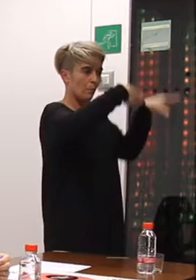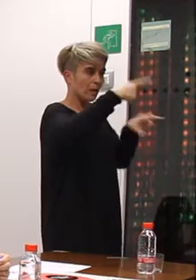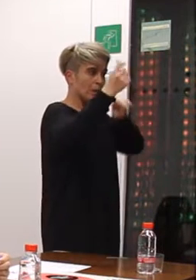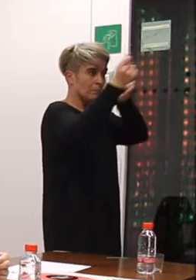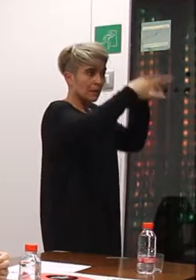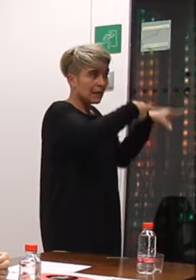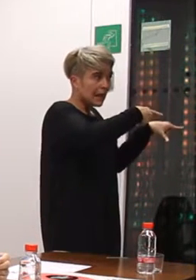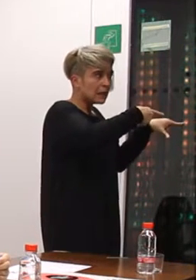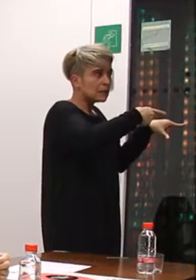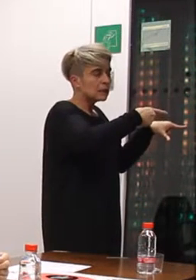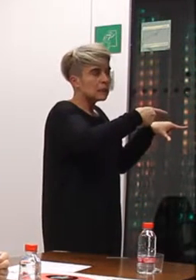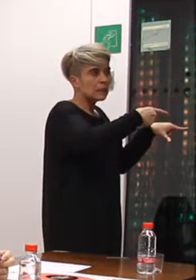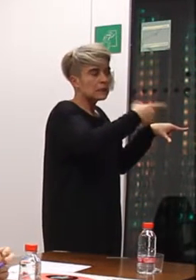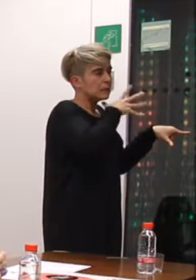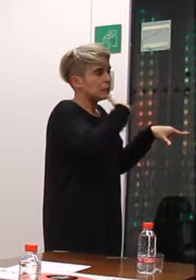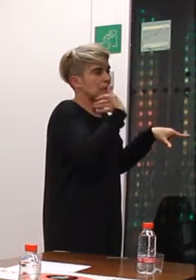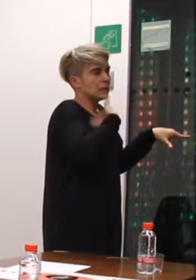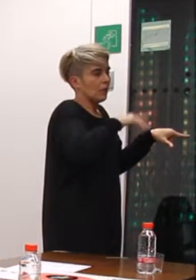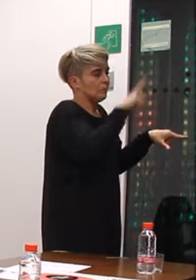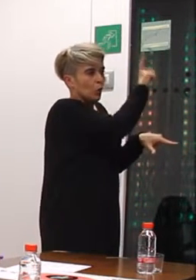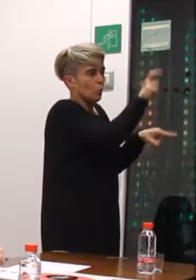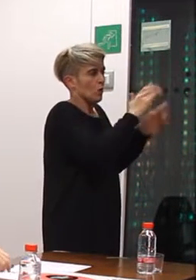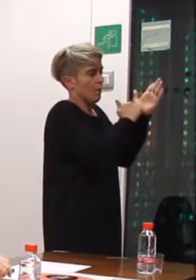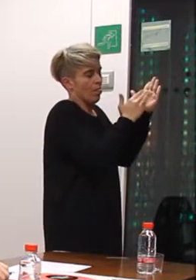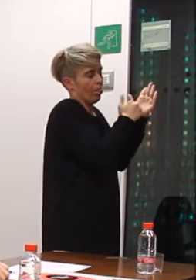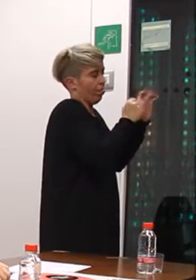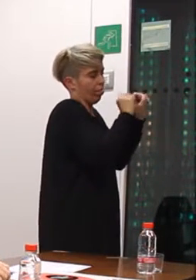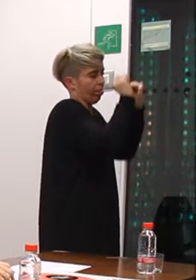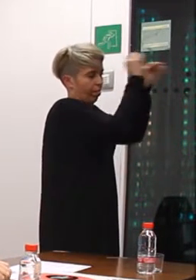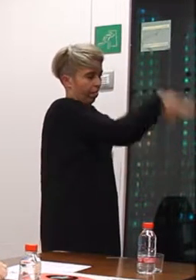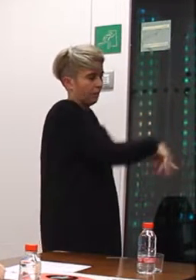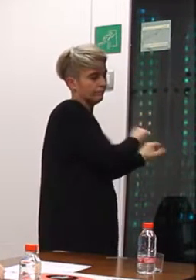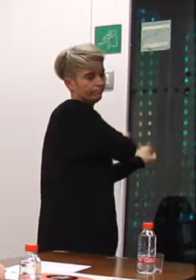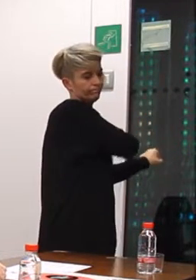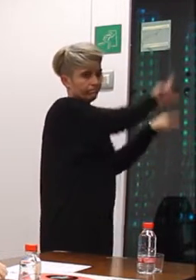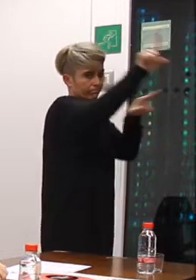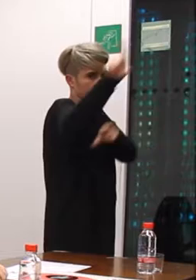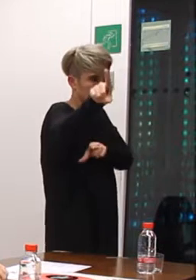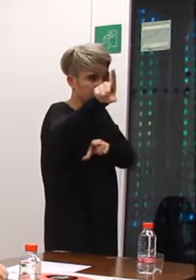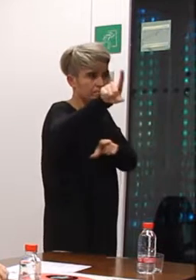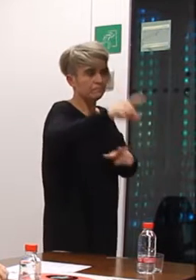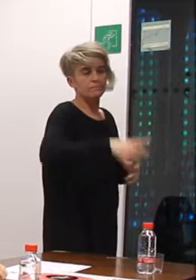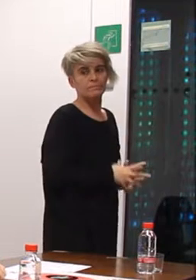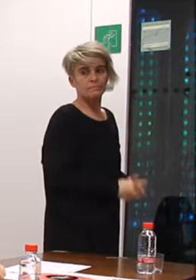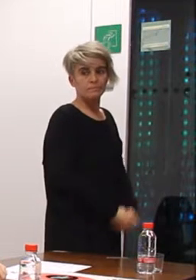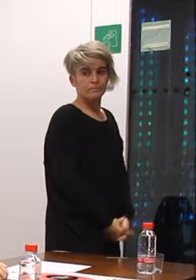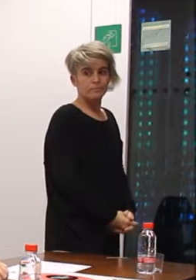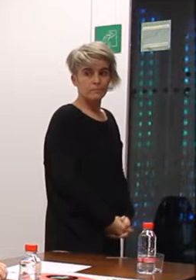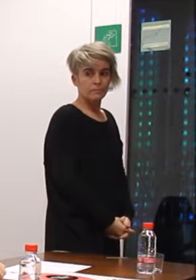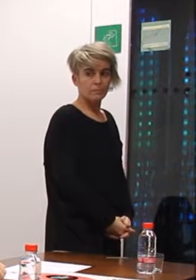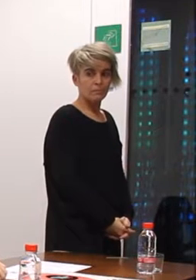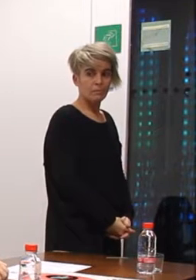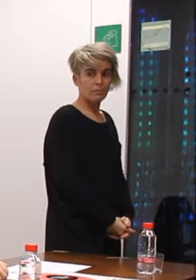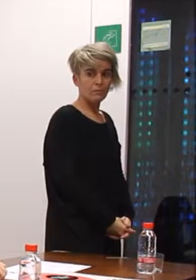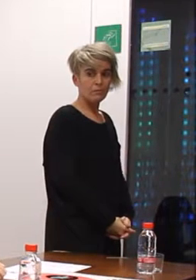abandonado nuestra comunidad autónoma. O sea, pasamos...